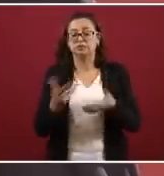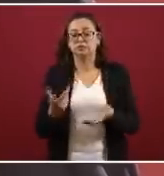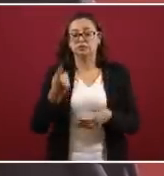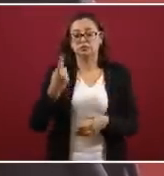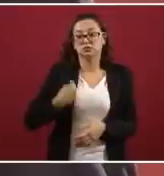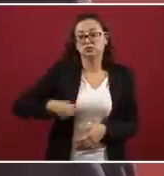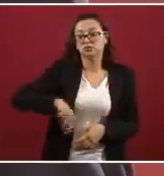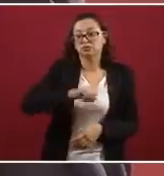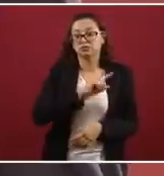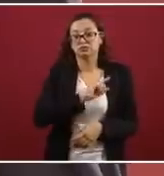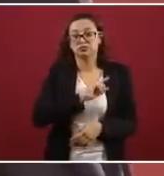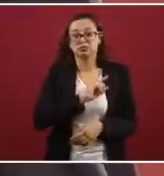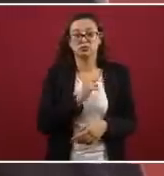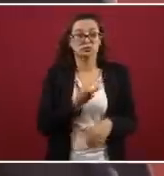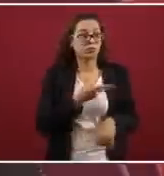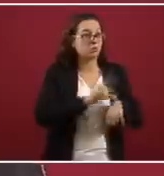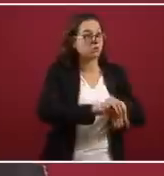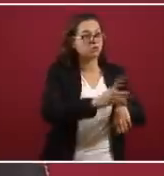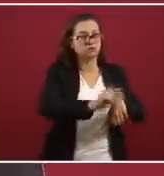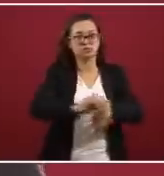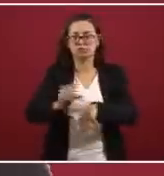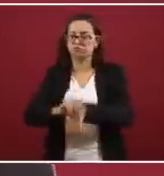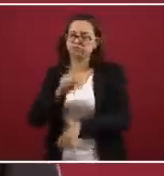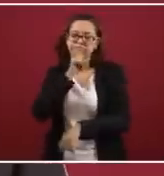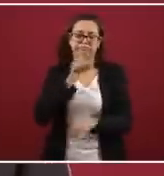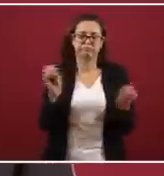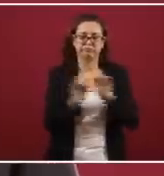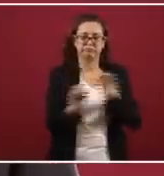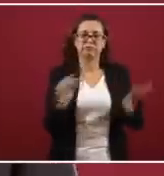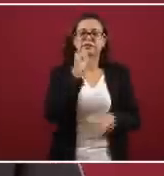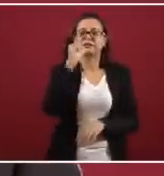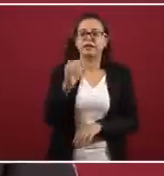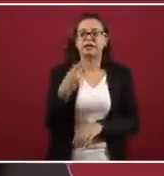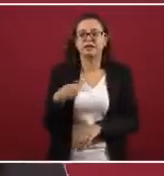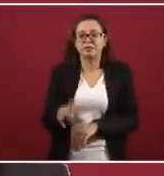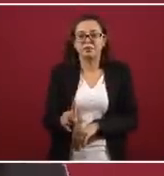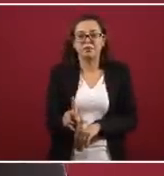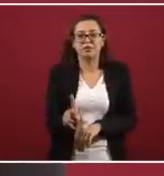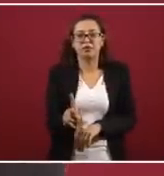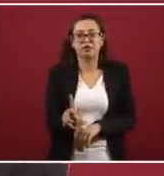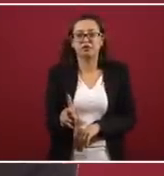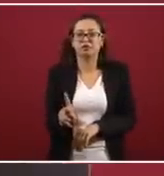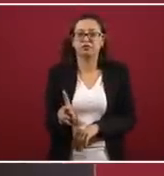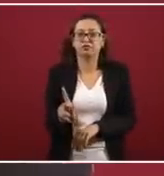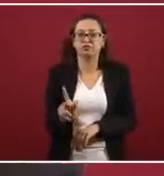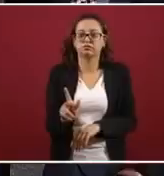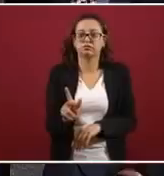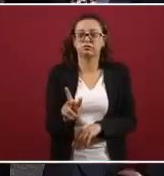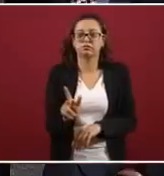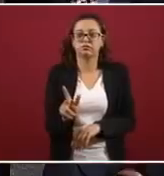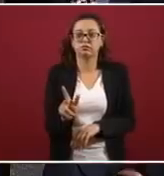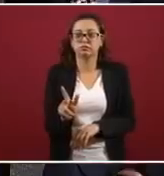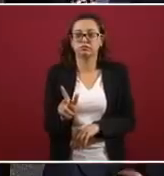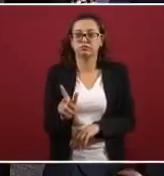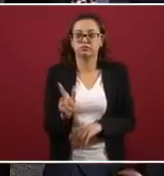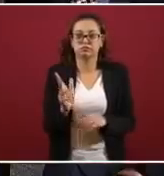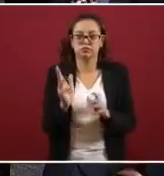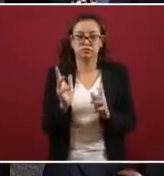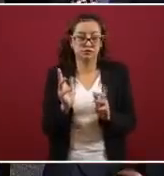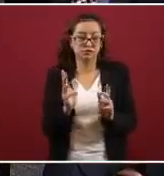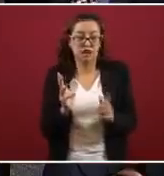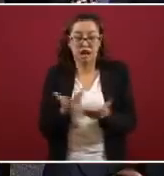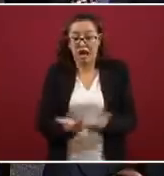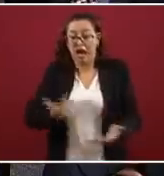nosotros ya no estamos dando concesiones, pero si encontramos ya una